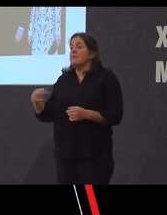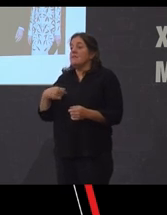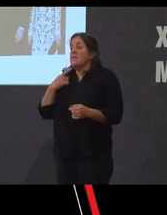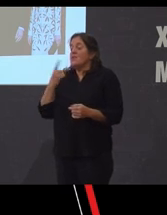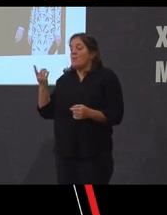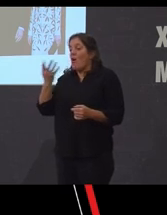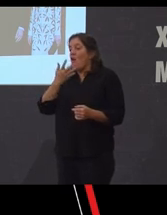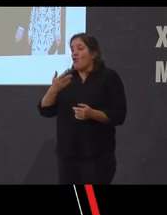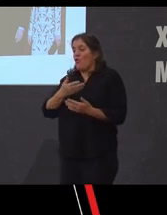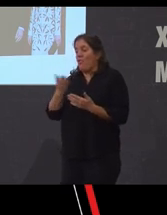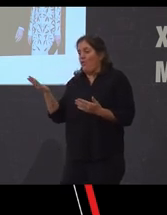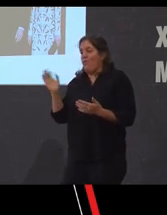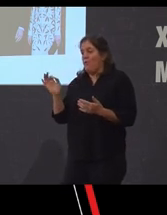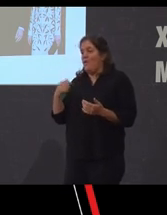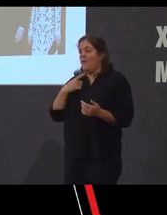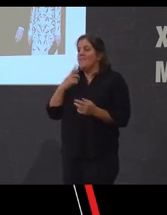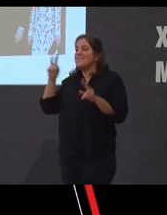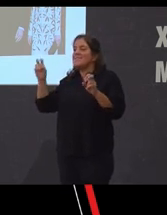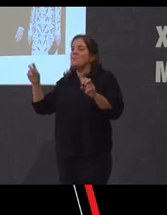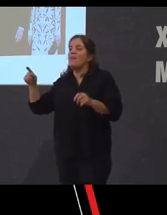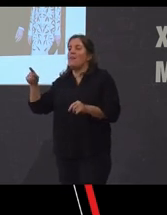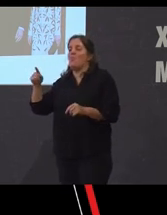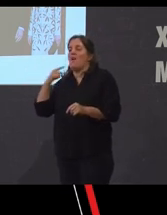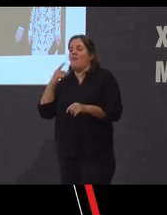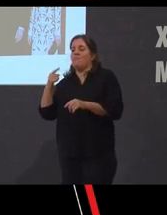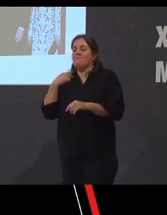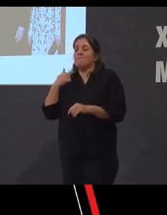máis coñecidos delitos económicos.